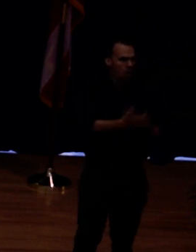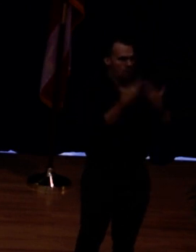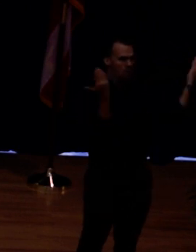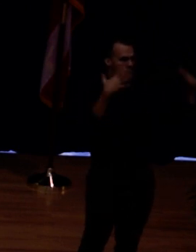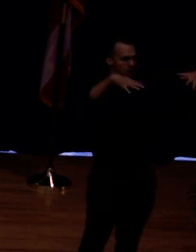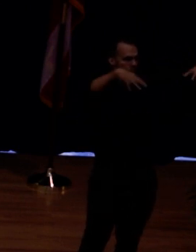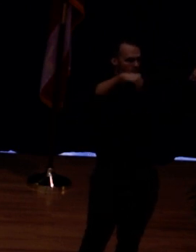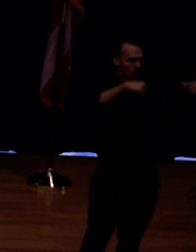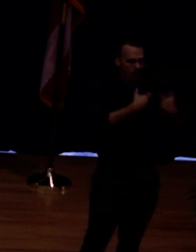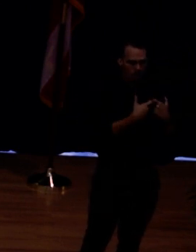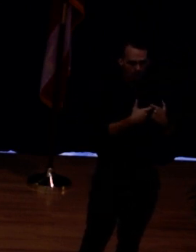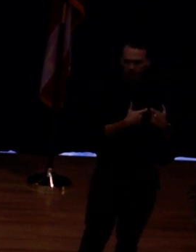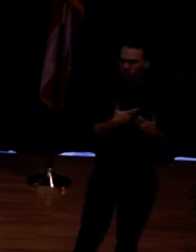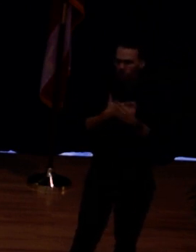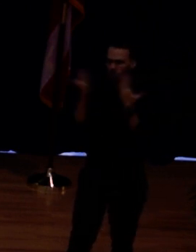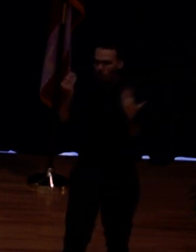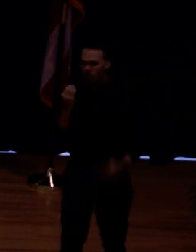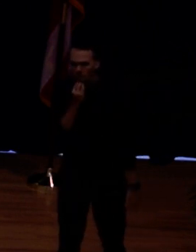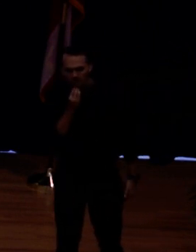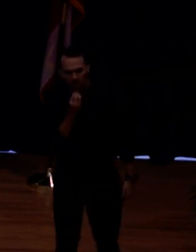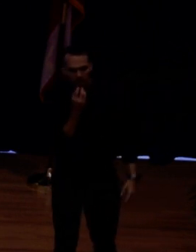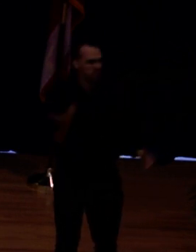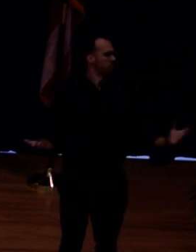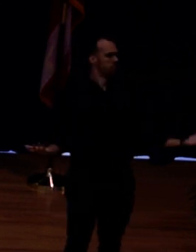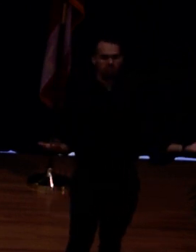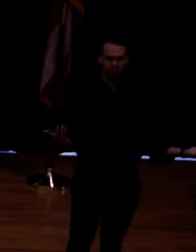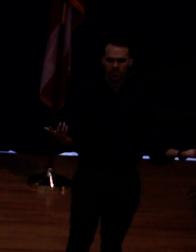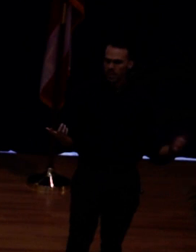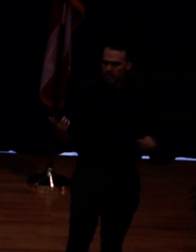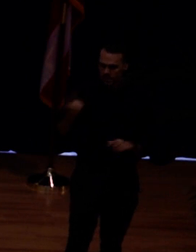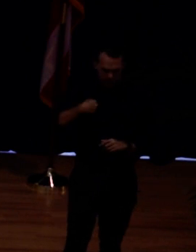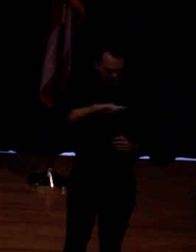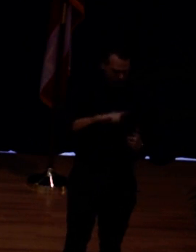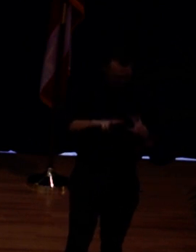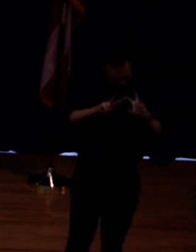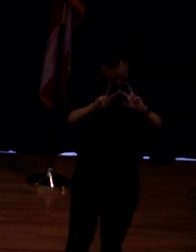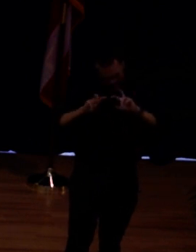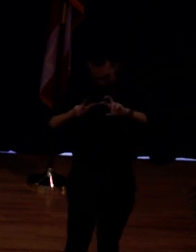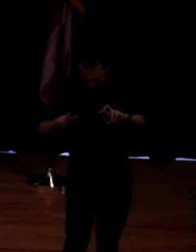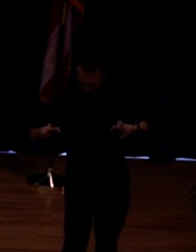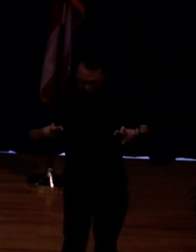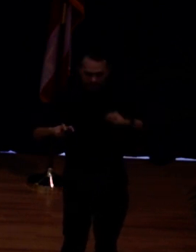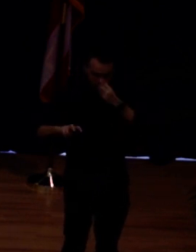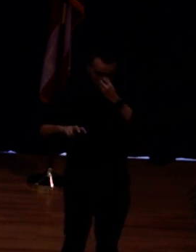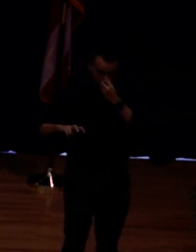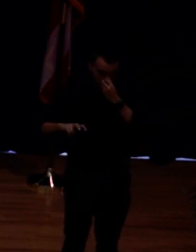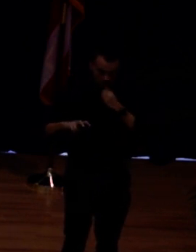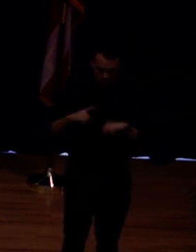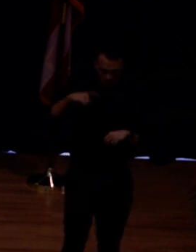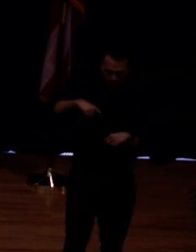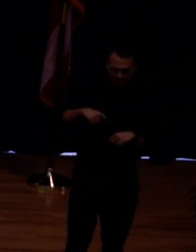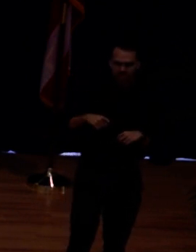no teníamos acceso a alimentos. Y los estudios que hemos hecho técnicos comprueban que no necesitamos